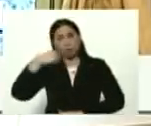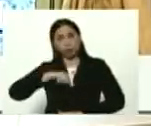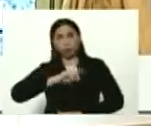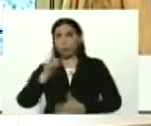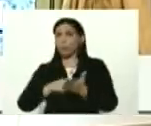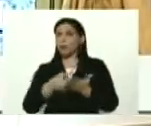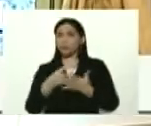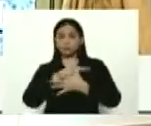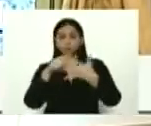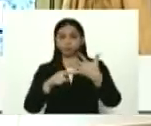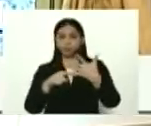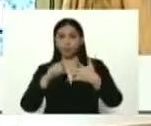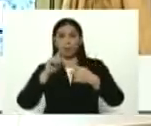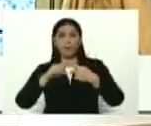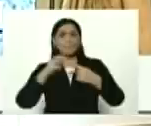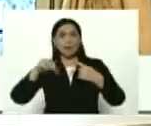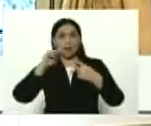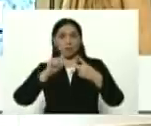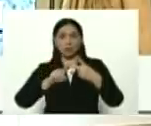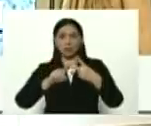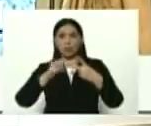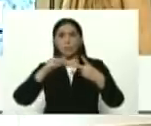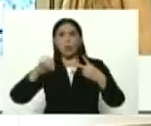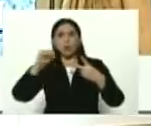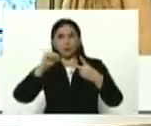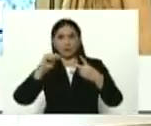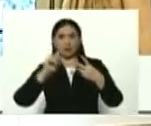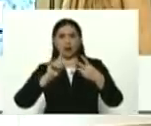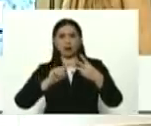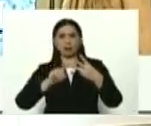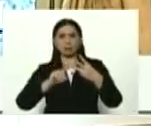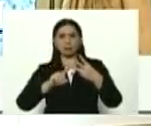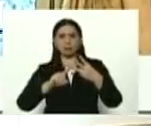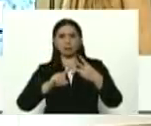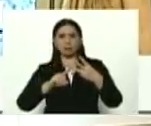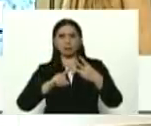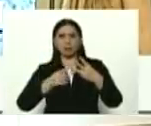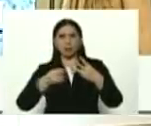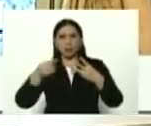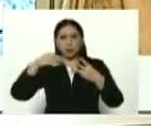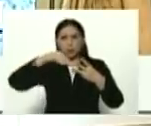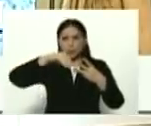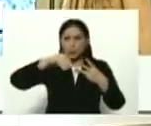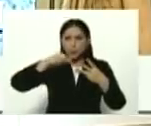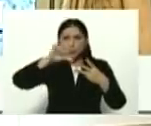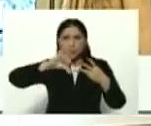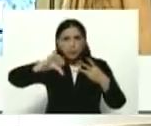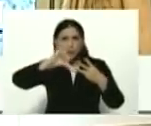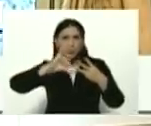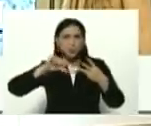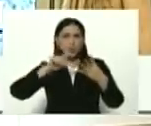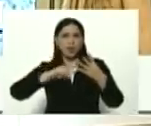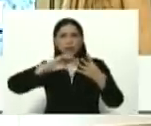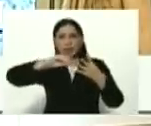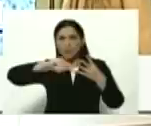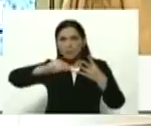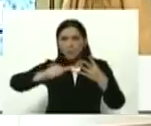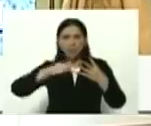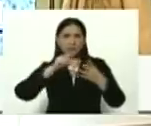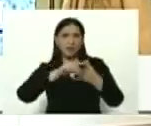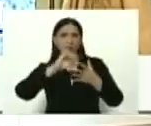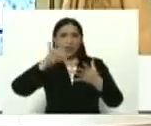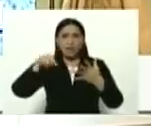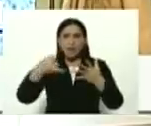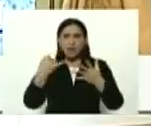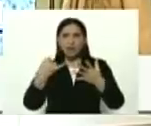completos. Malojillo con moringa como base. ¡Rum! Después le echa su miel de abeja, limón,